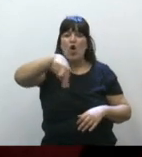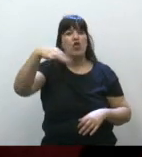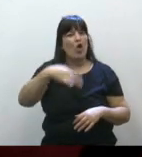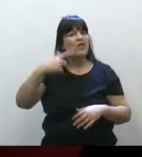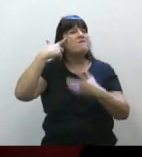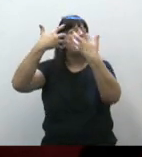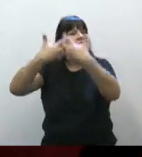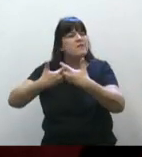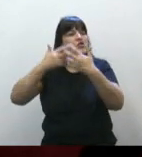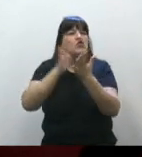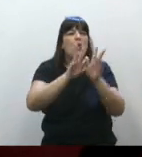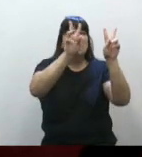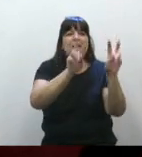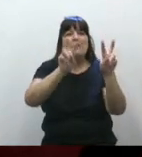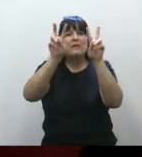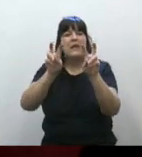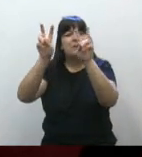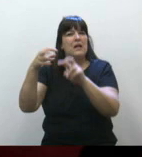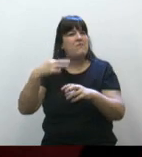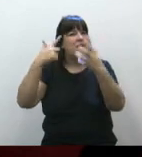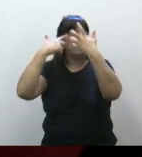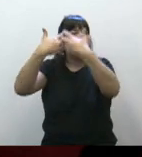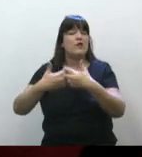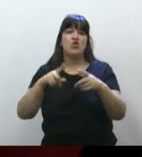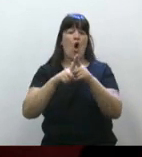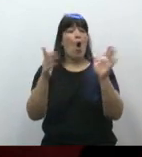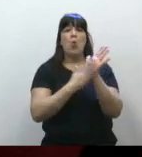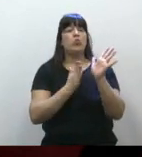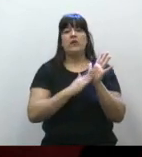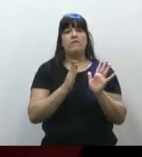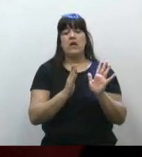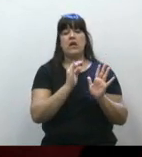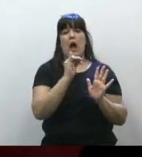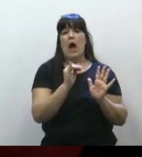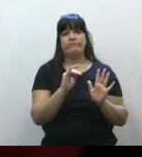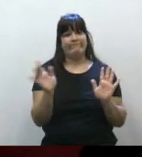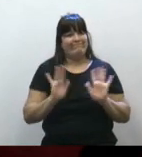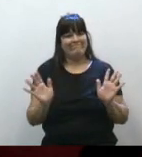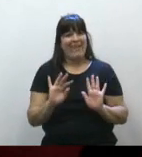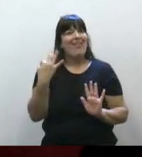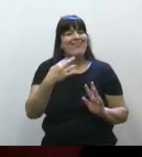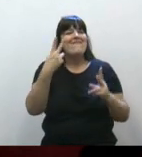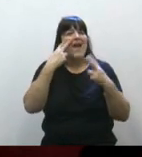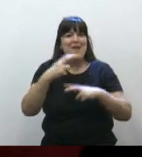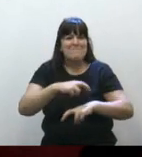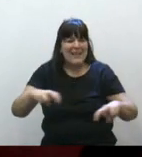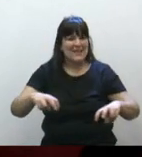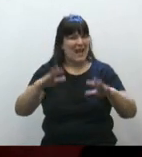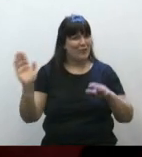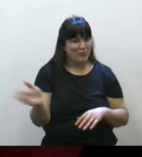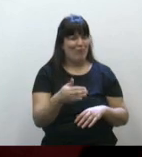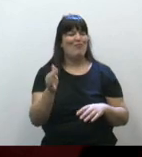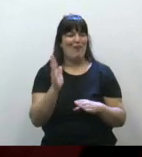los temas esto no significa de ninguna manera justifica absolutamente nada que se deba investigar en la argentina